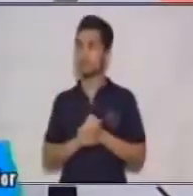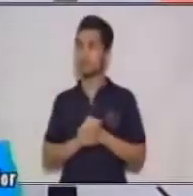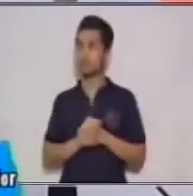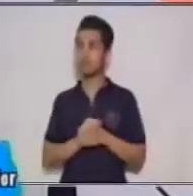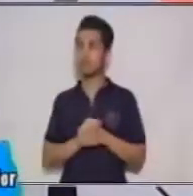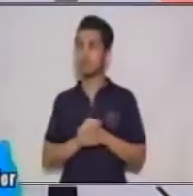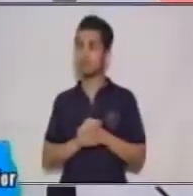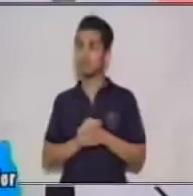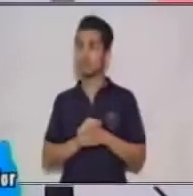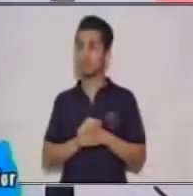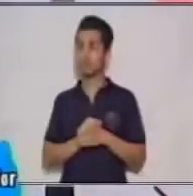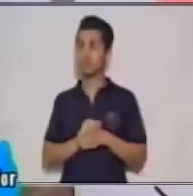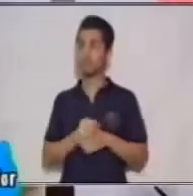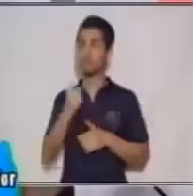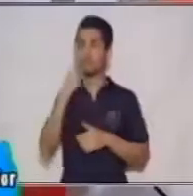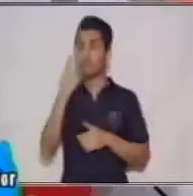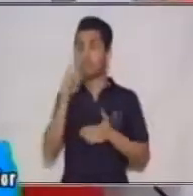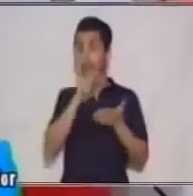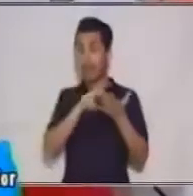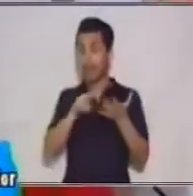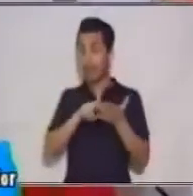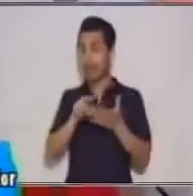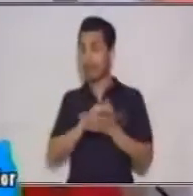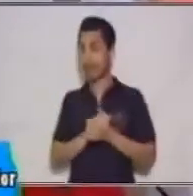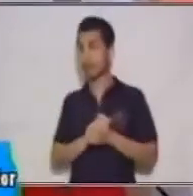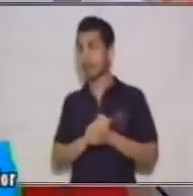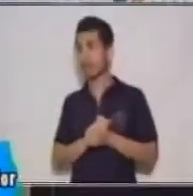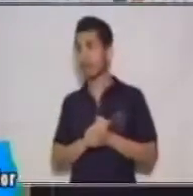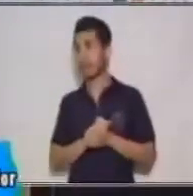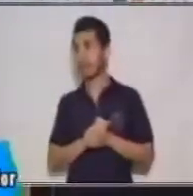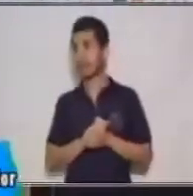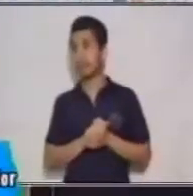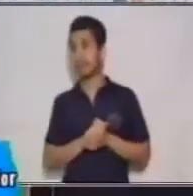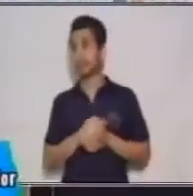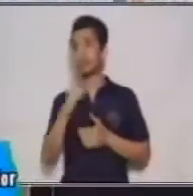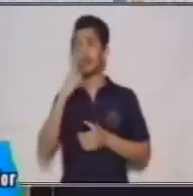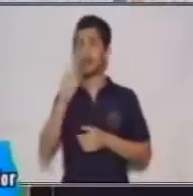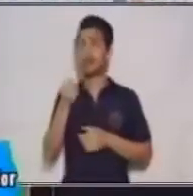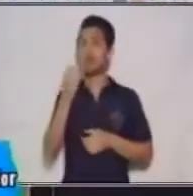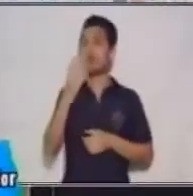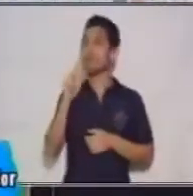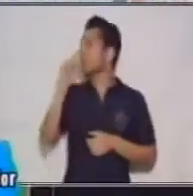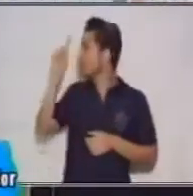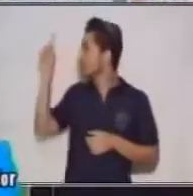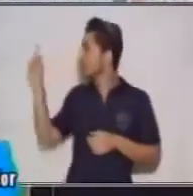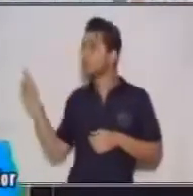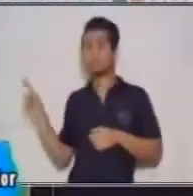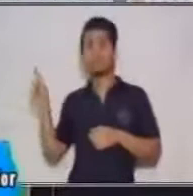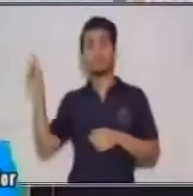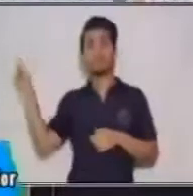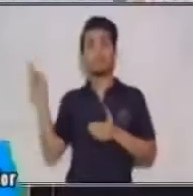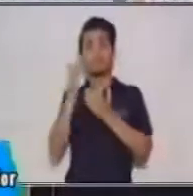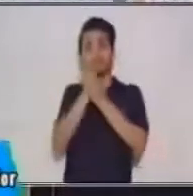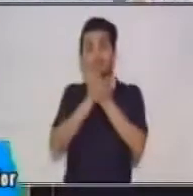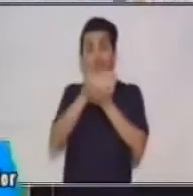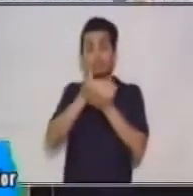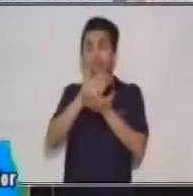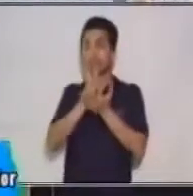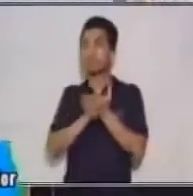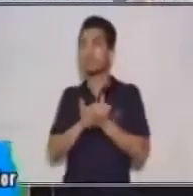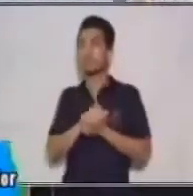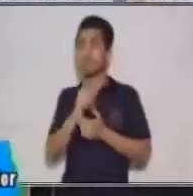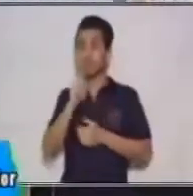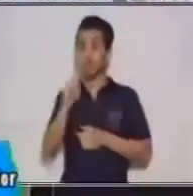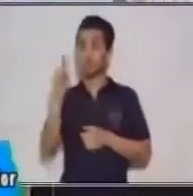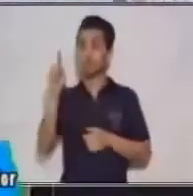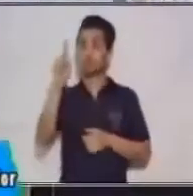vamos a repasar la lectura. Vamos a ver, ¿en cuántas partes está dividida esta fracción? 1,